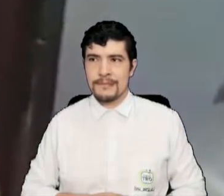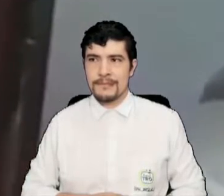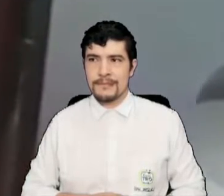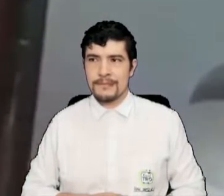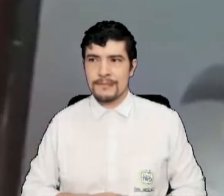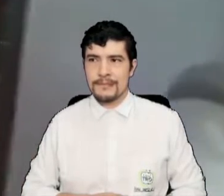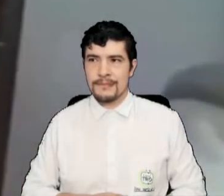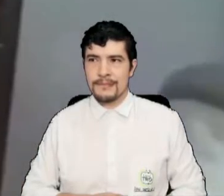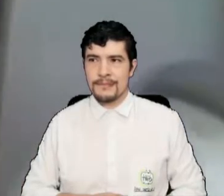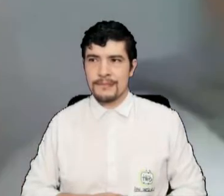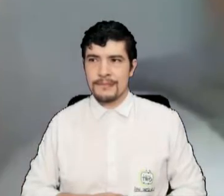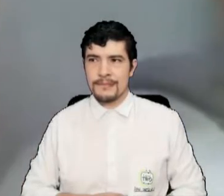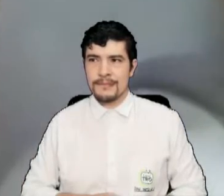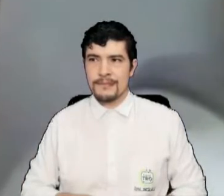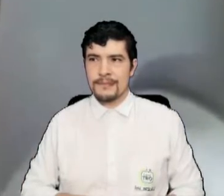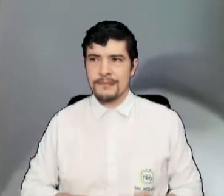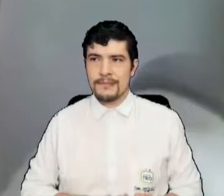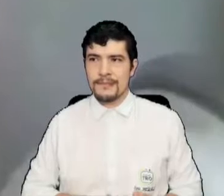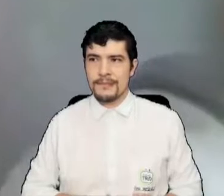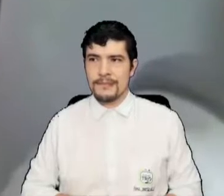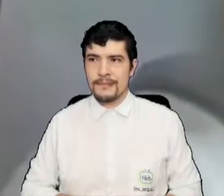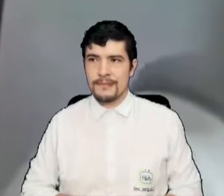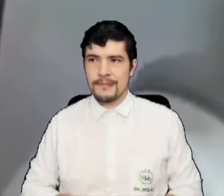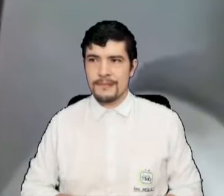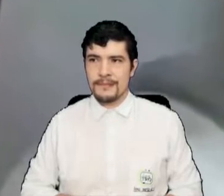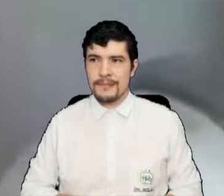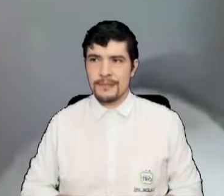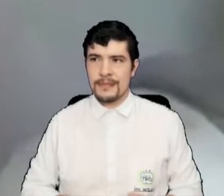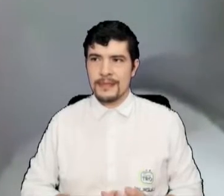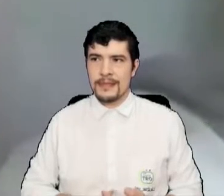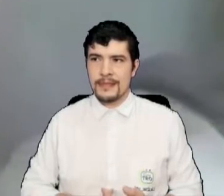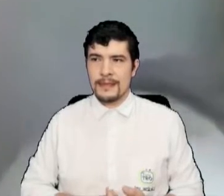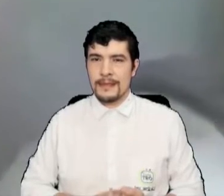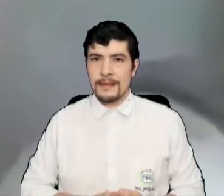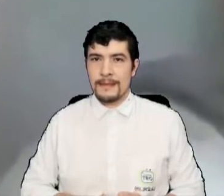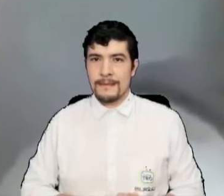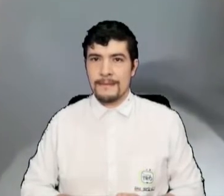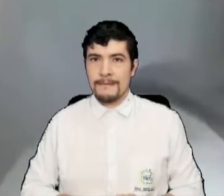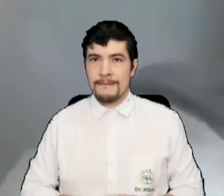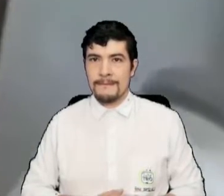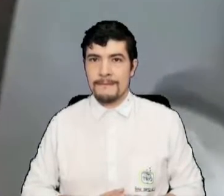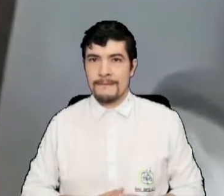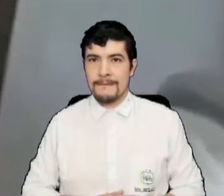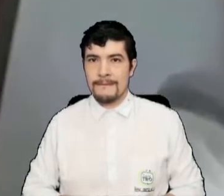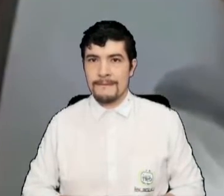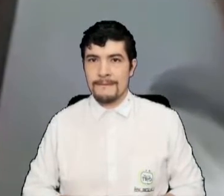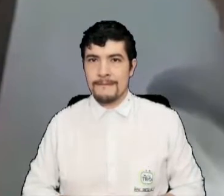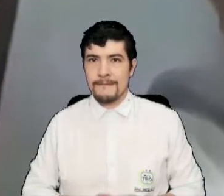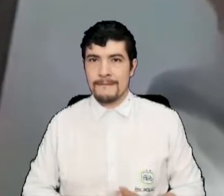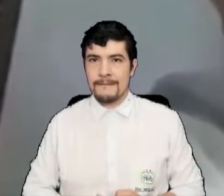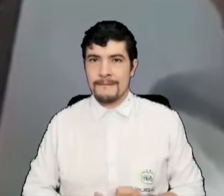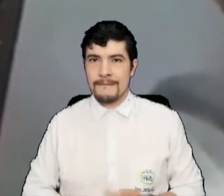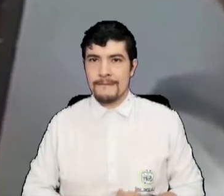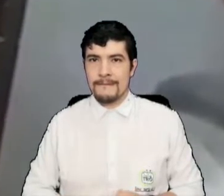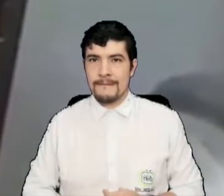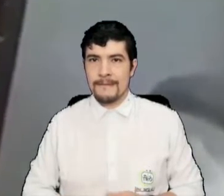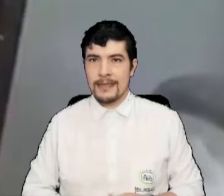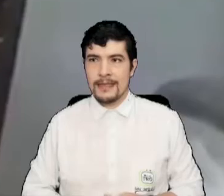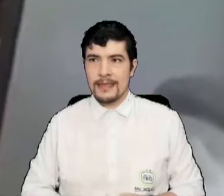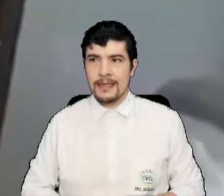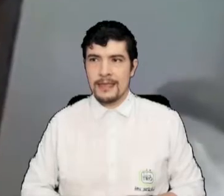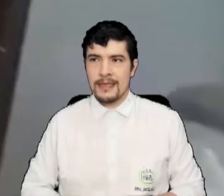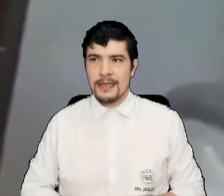bola está Carlito su maña. Si Pelufo remata sobre el arco, de